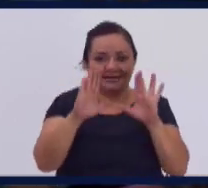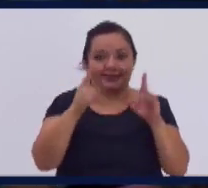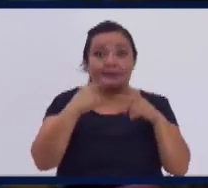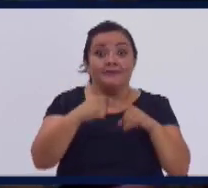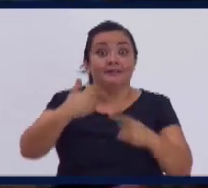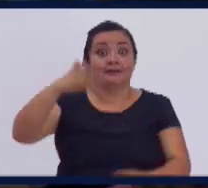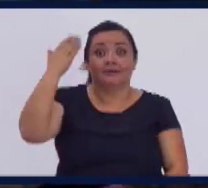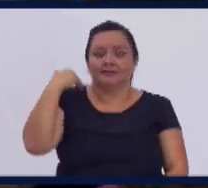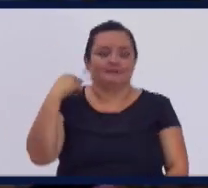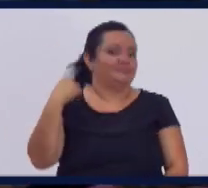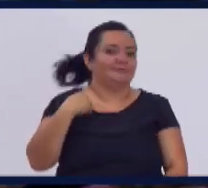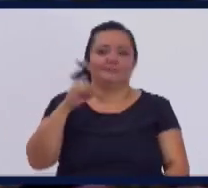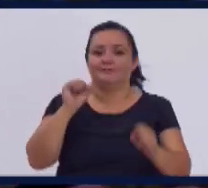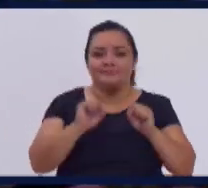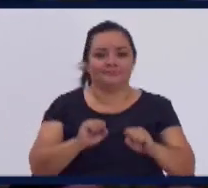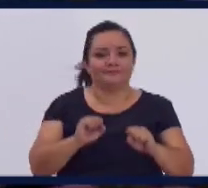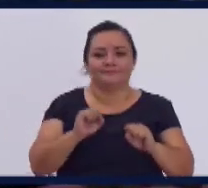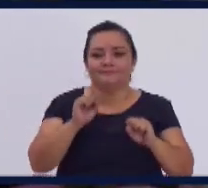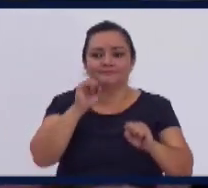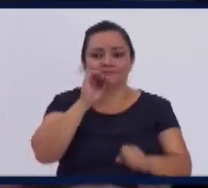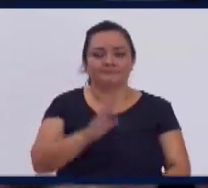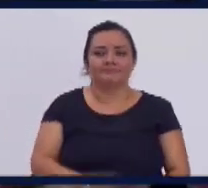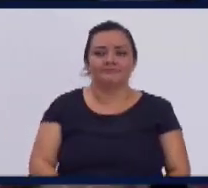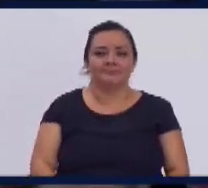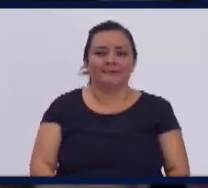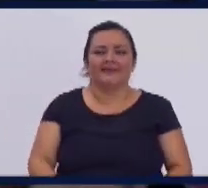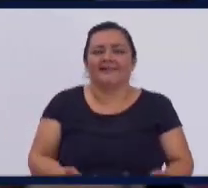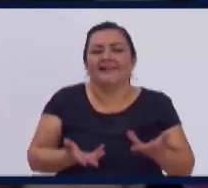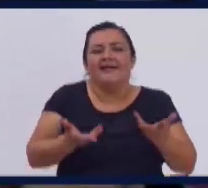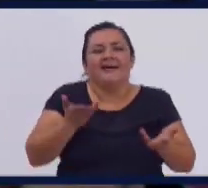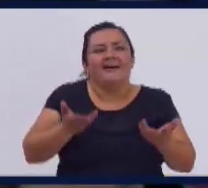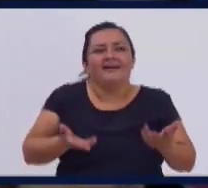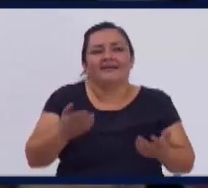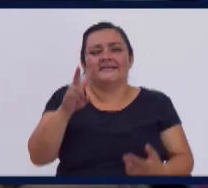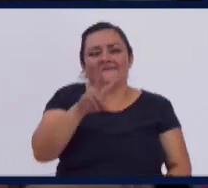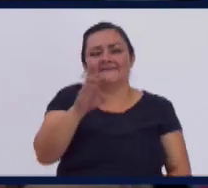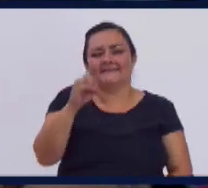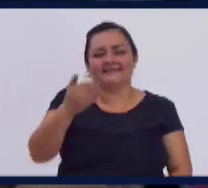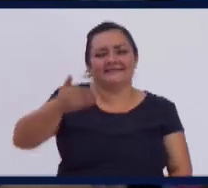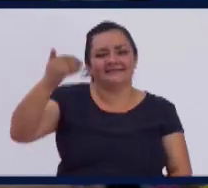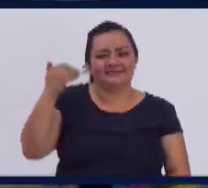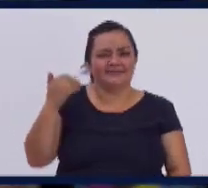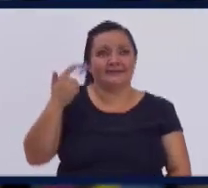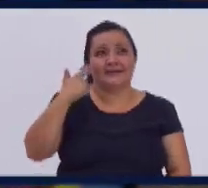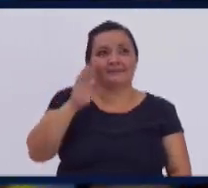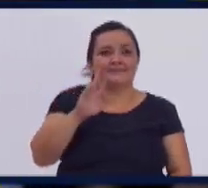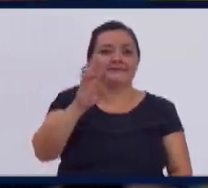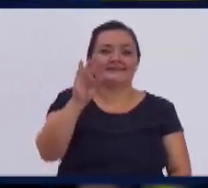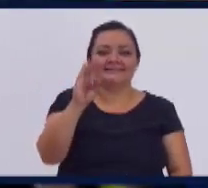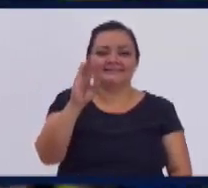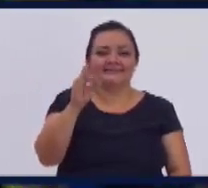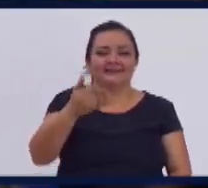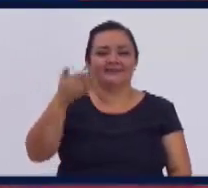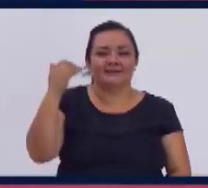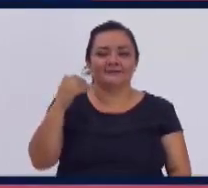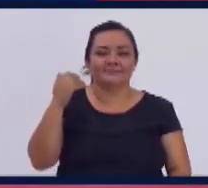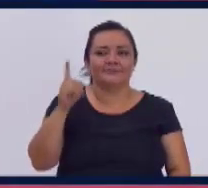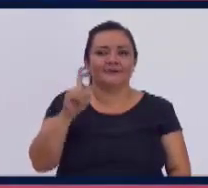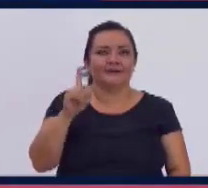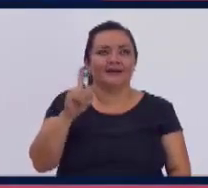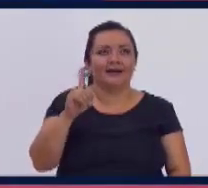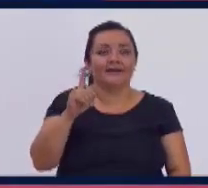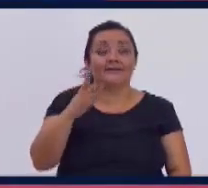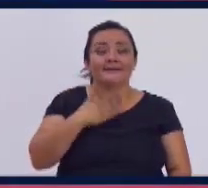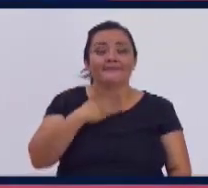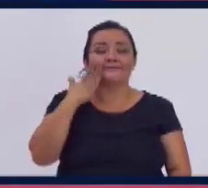vez en otro momento no podía, gloria al Señor. Tal vez hace 20 años yo no lo sabía. Cuando tenía 17 años y una de las madrastras que